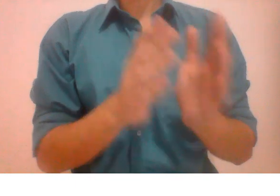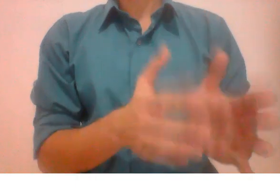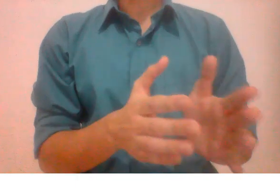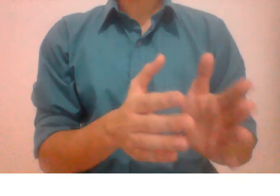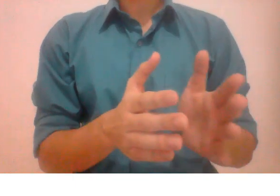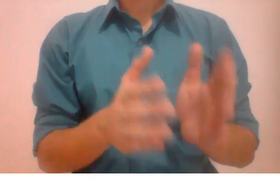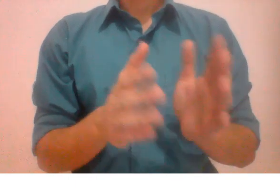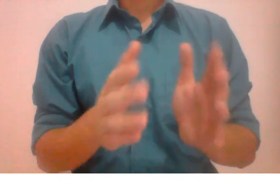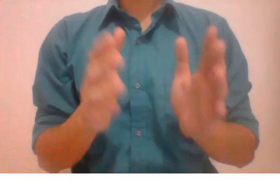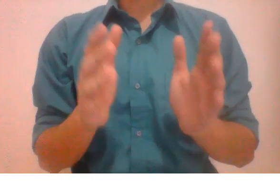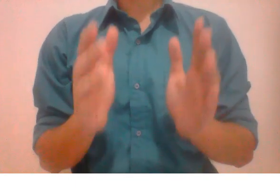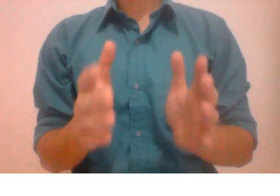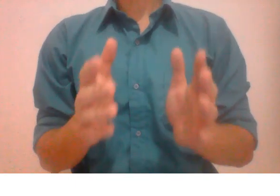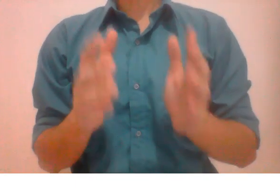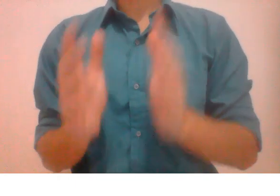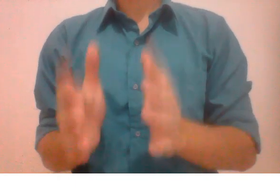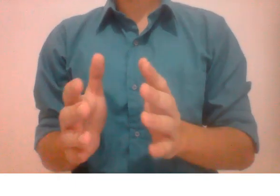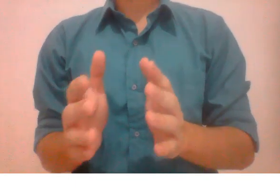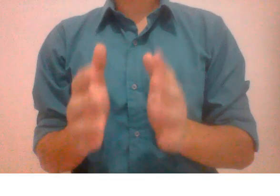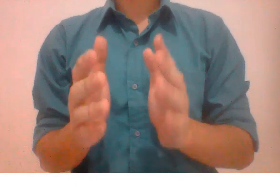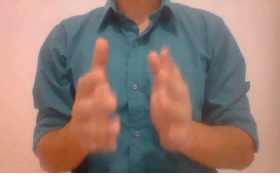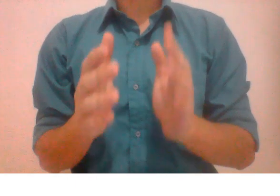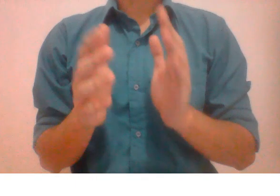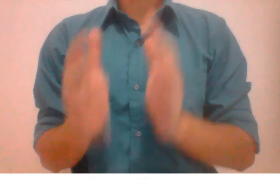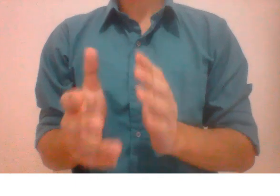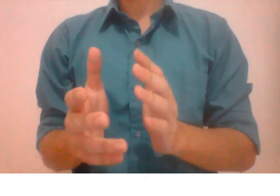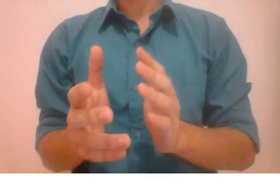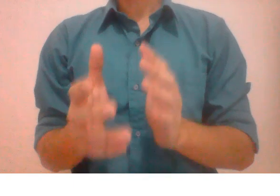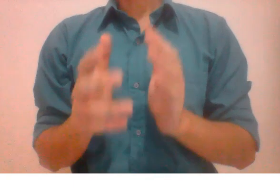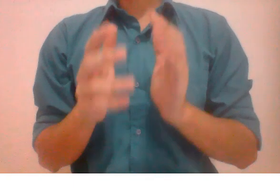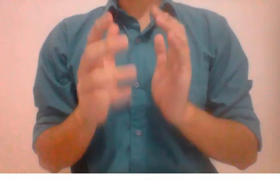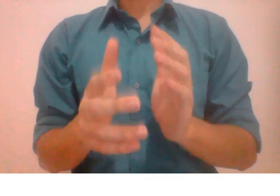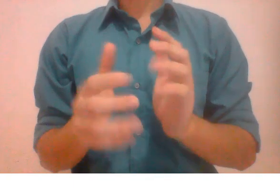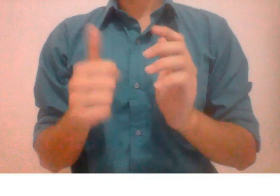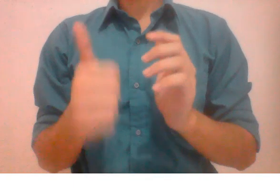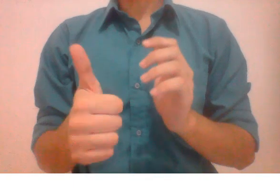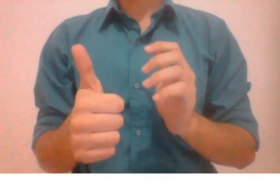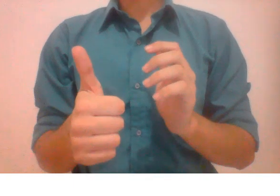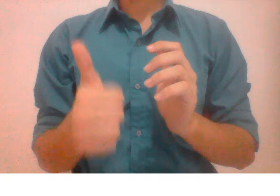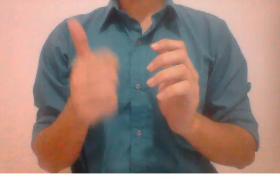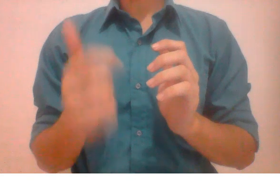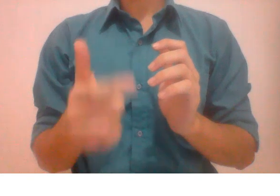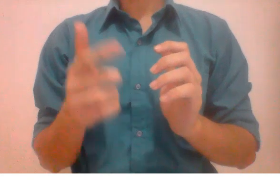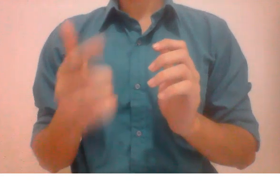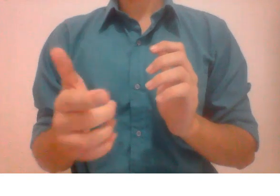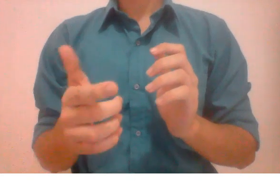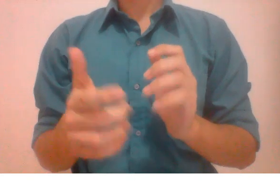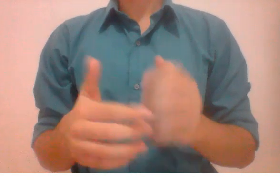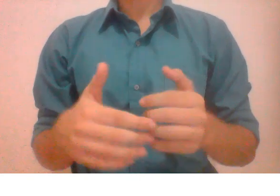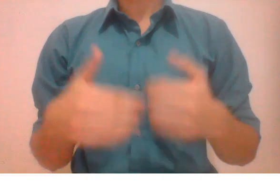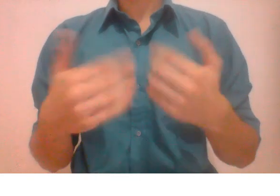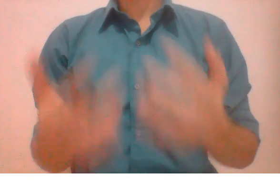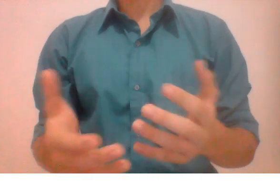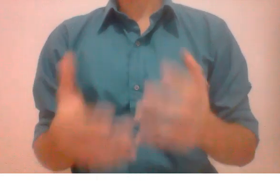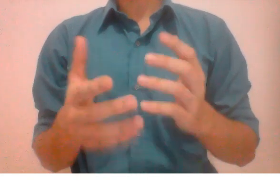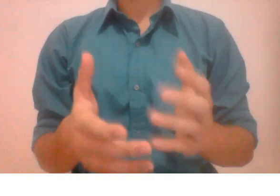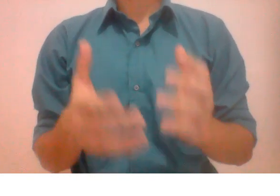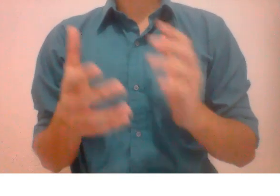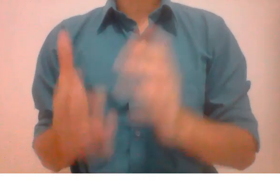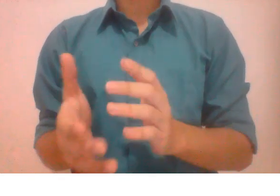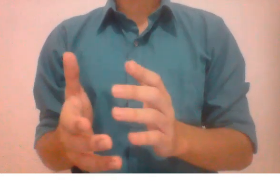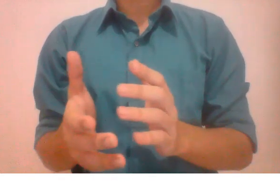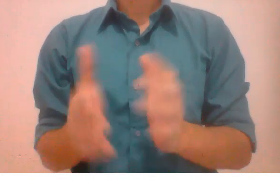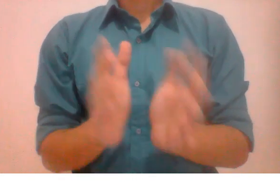administraciones pasadas se generaron a costa de poner en riesgo, sobre todo la soberanía, además de poner en riesgo la vida de